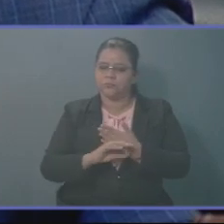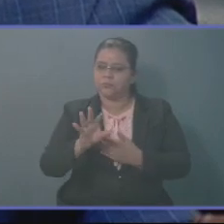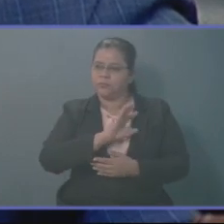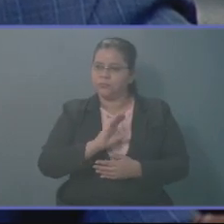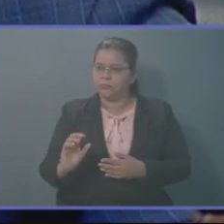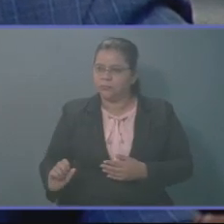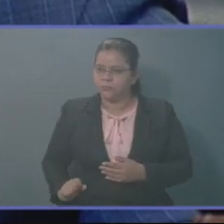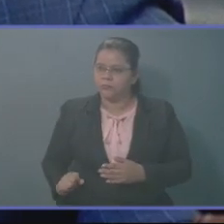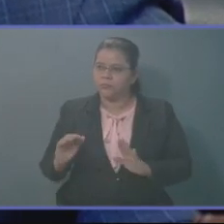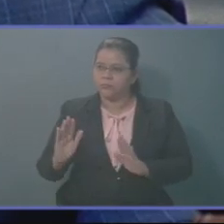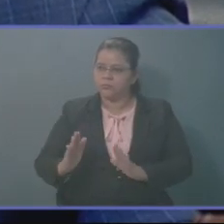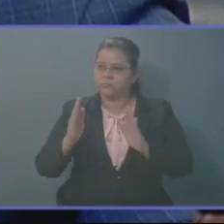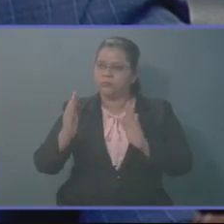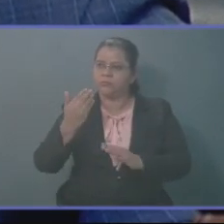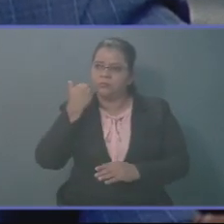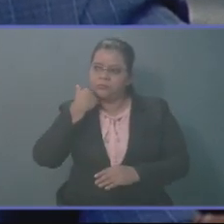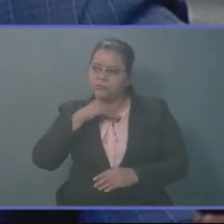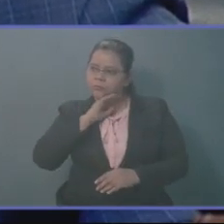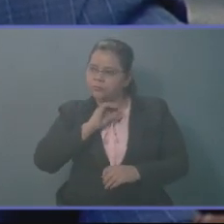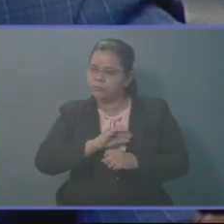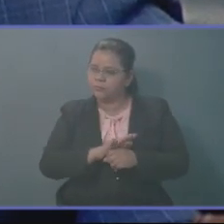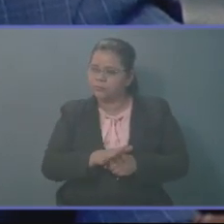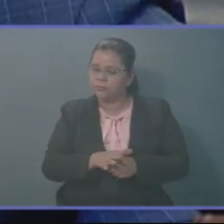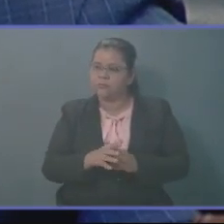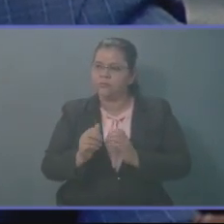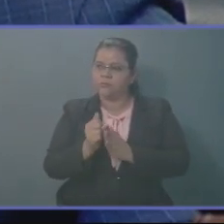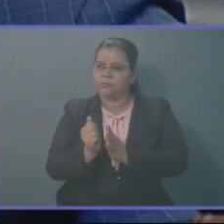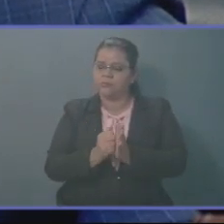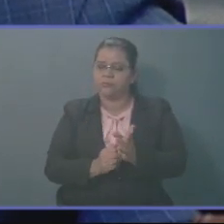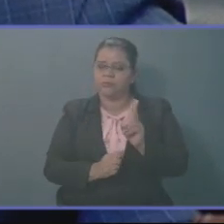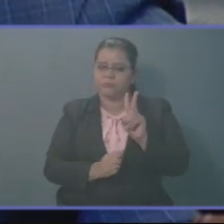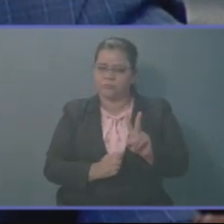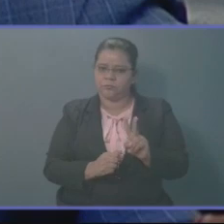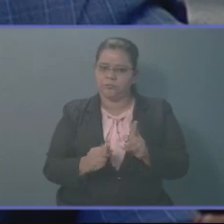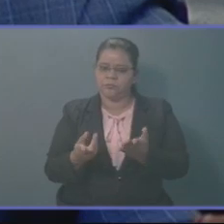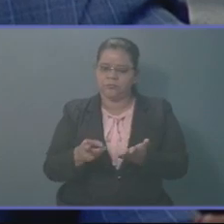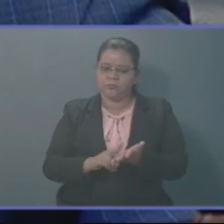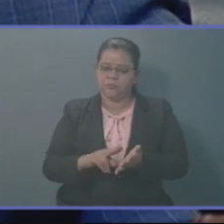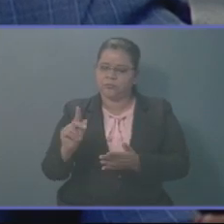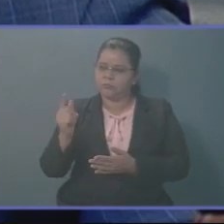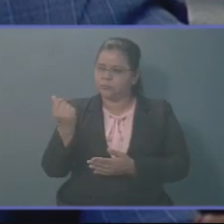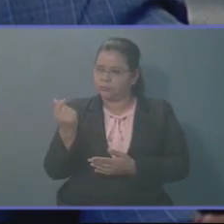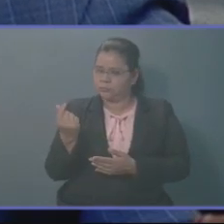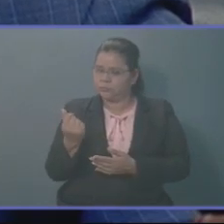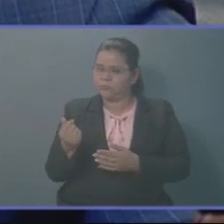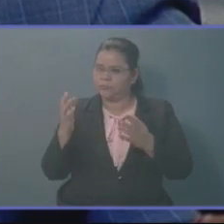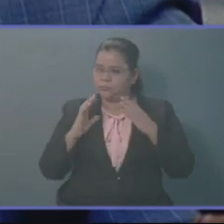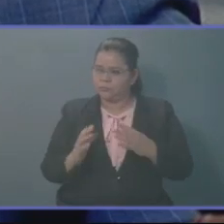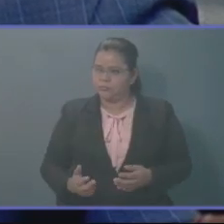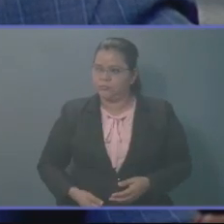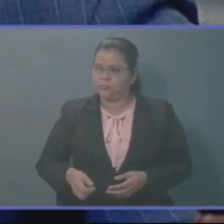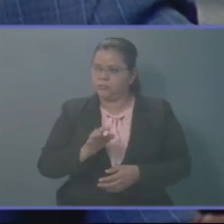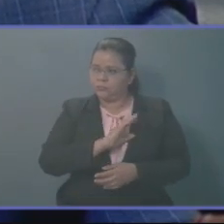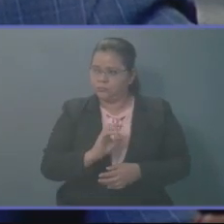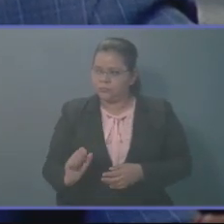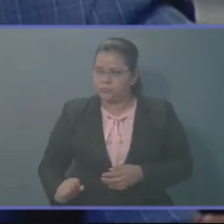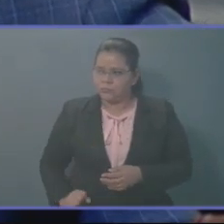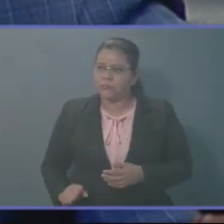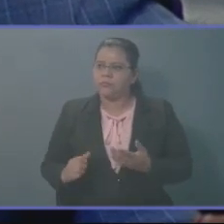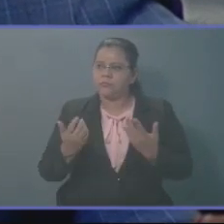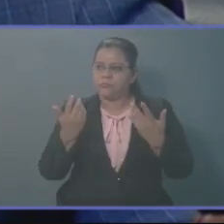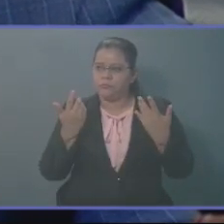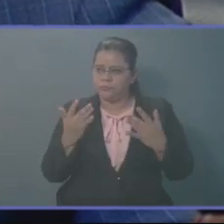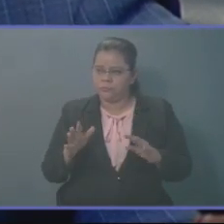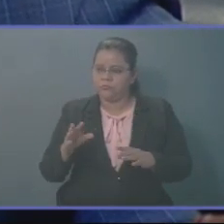ante el COVID-19. Artículo 2. El contrato de préstamo que suscriba el Gobierno de la República de El Salvador con el